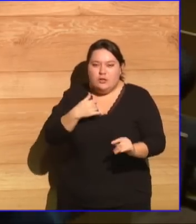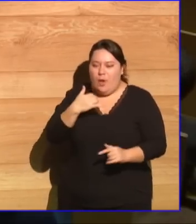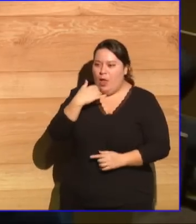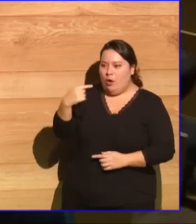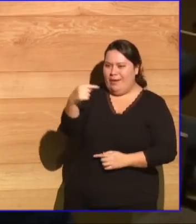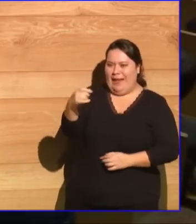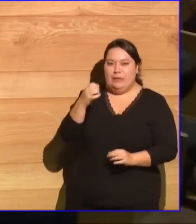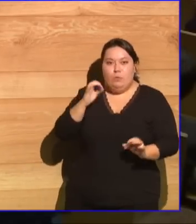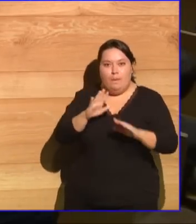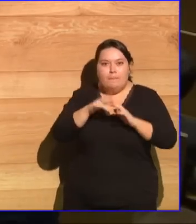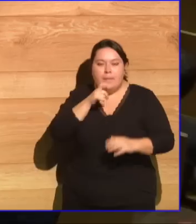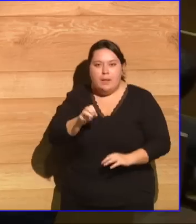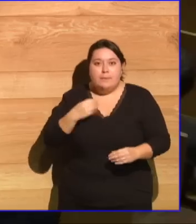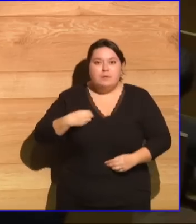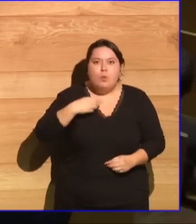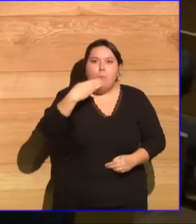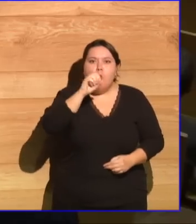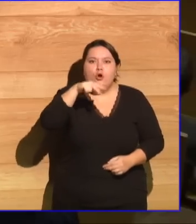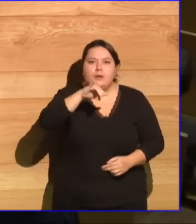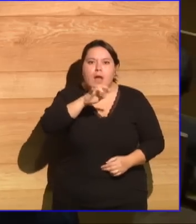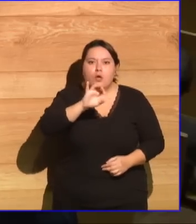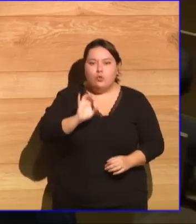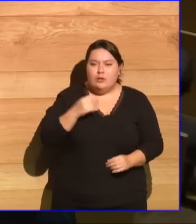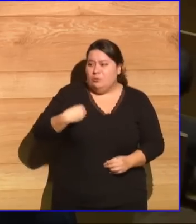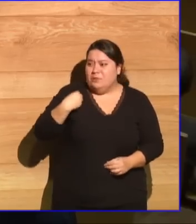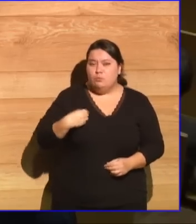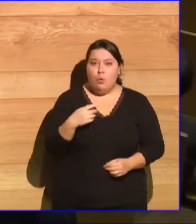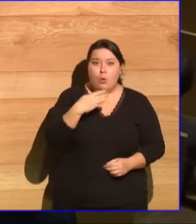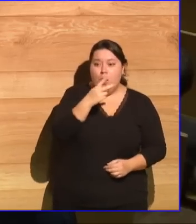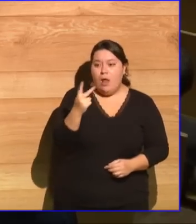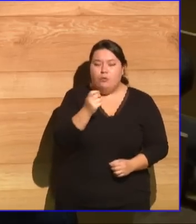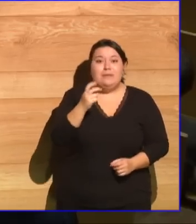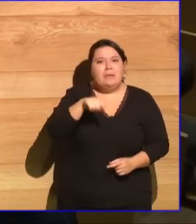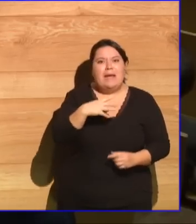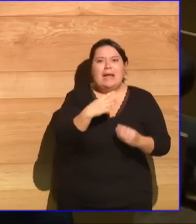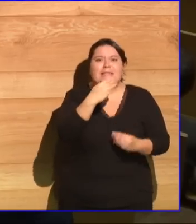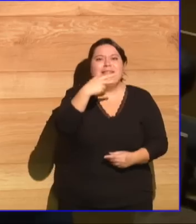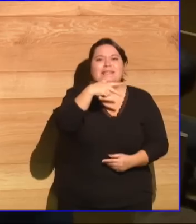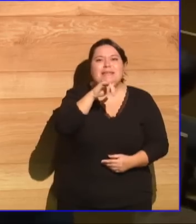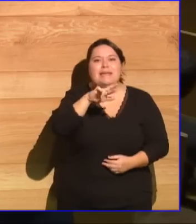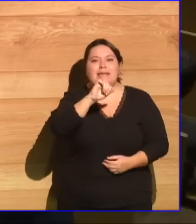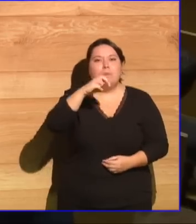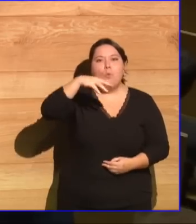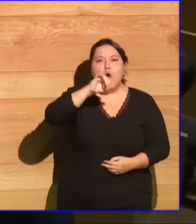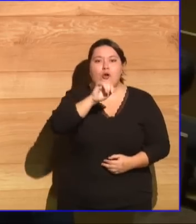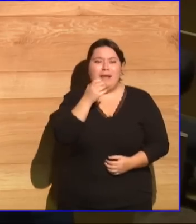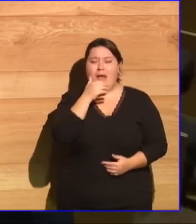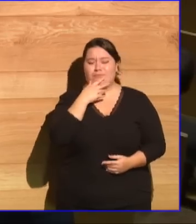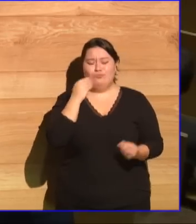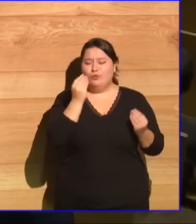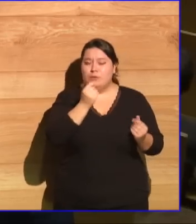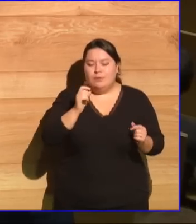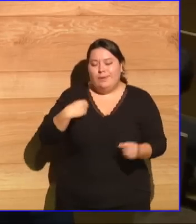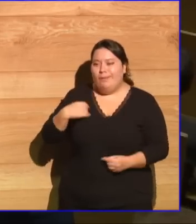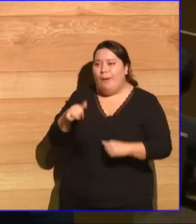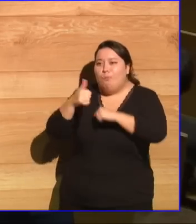en la palabra. Y el boniato. Y el boniato. Y es que es el mismo, es lo mismo. Es lo mismo. El boniato y la chirimoya. Claro. Son cosas deliciosas. Pues Claro. anda que los